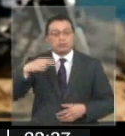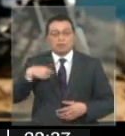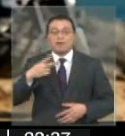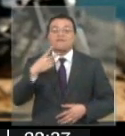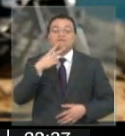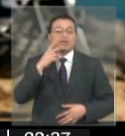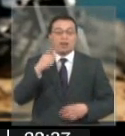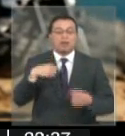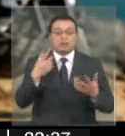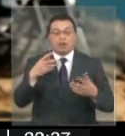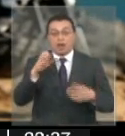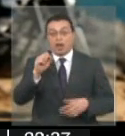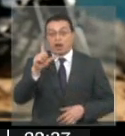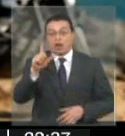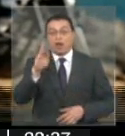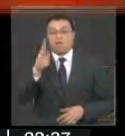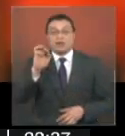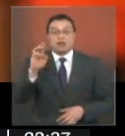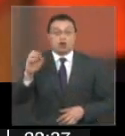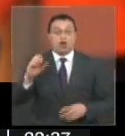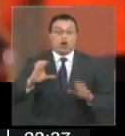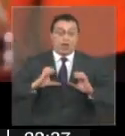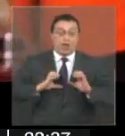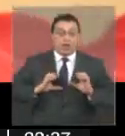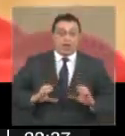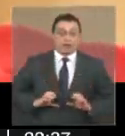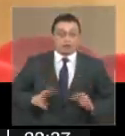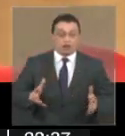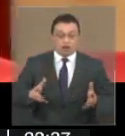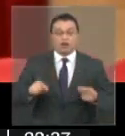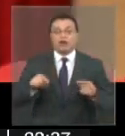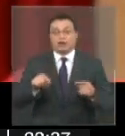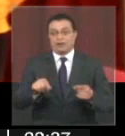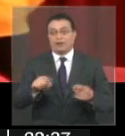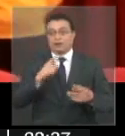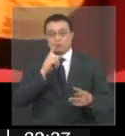se llama albergo ético, hotel ética.